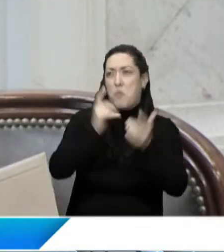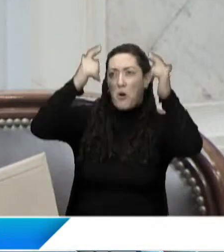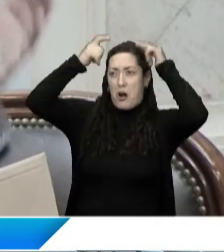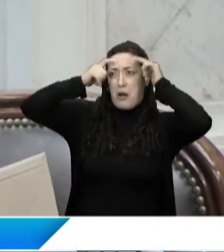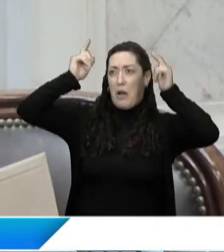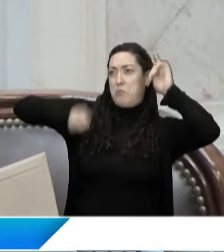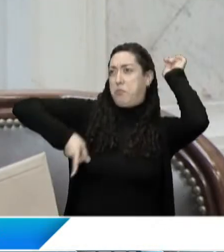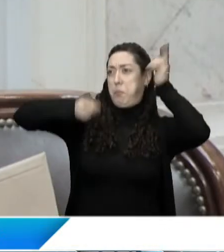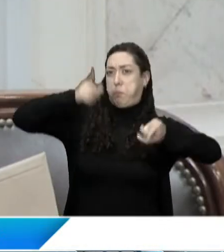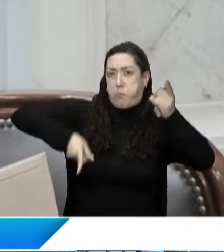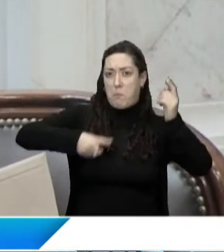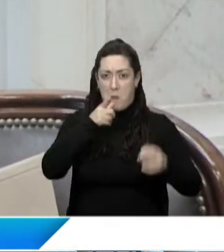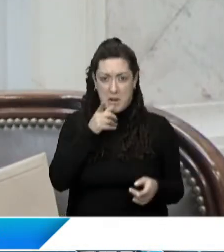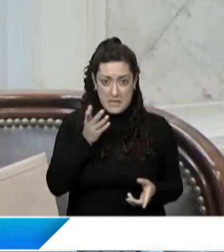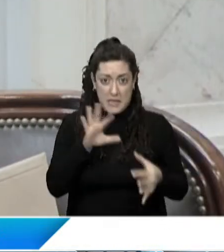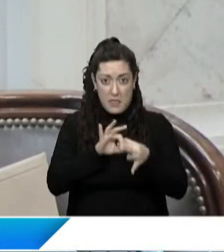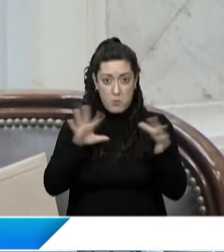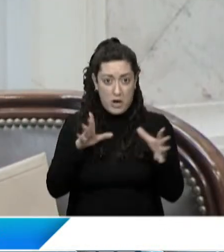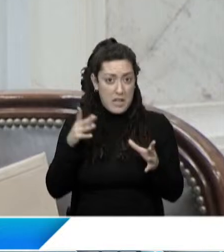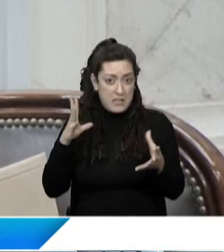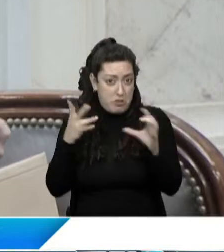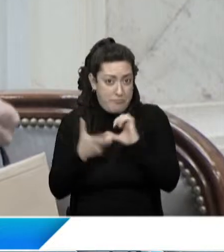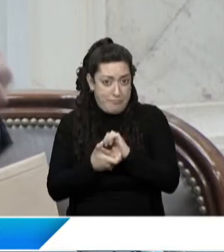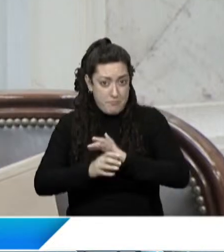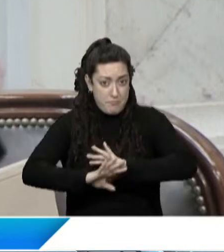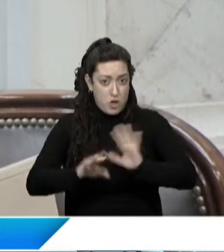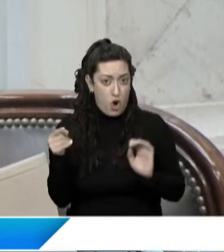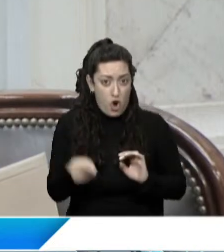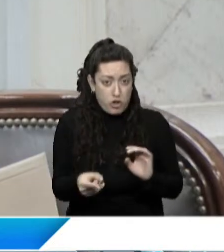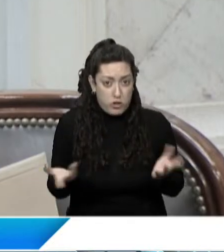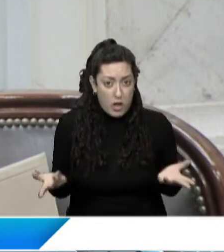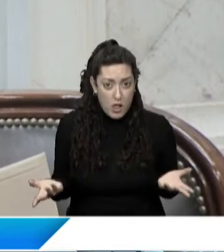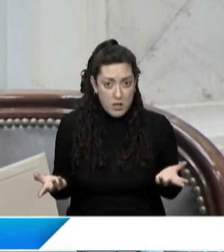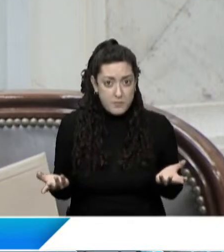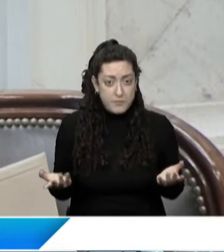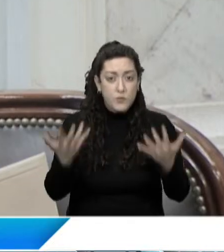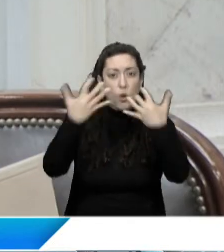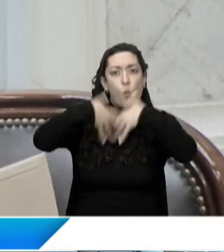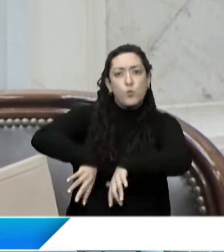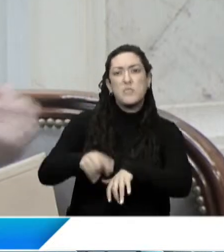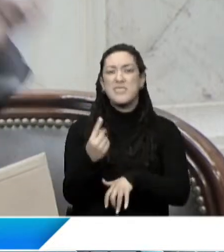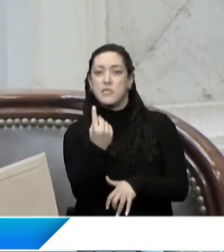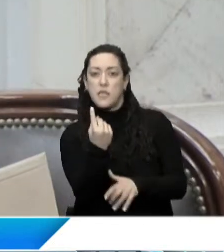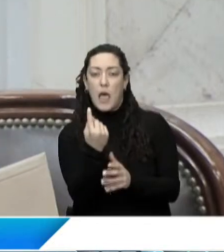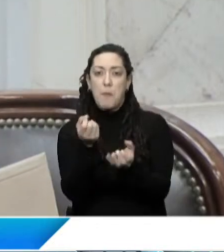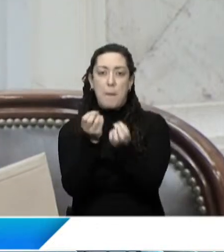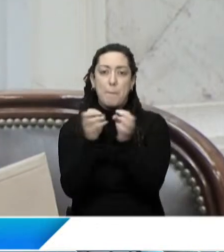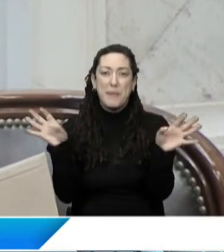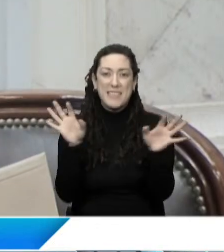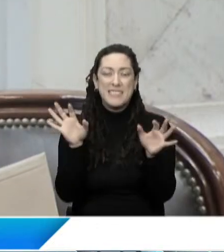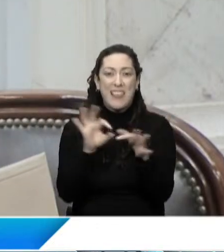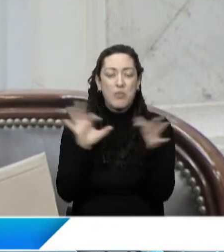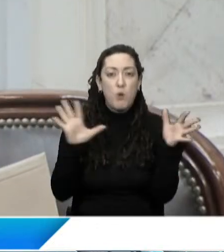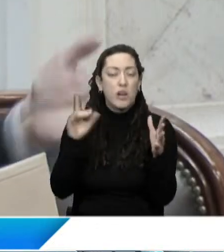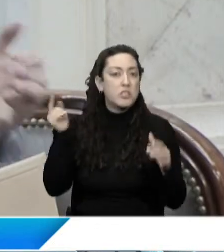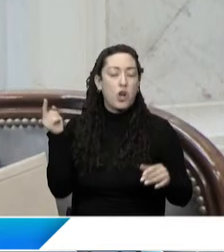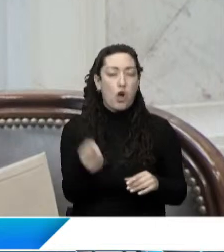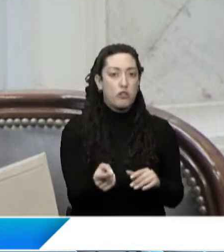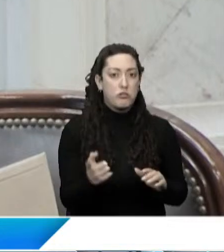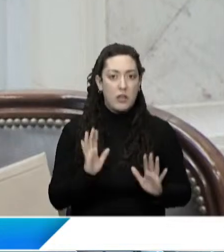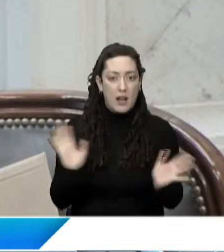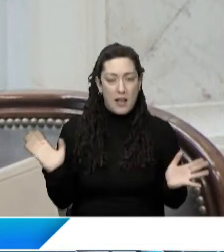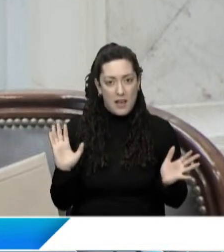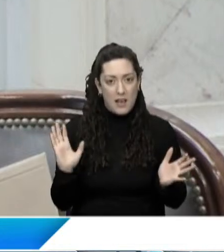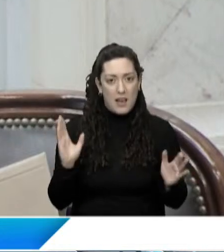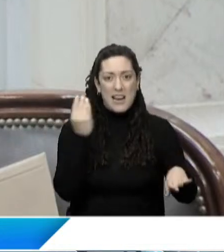monárquica, profundamente antidemocrático, y se está consagrando un mecanismo totalmente antidemocrático, en contra de